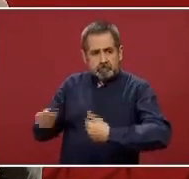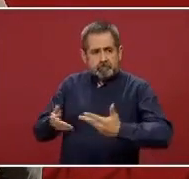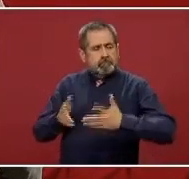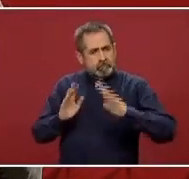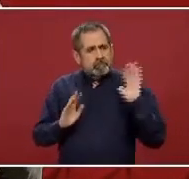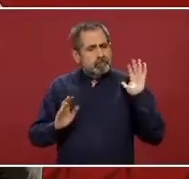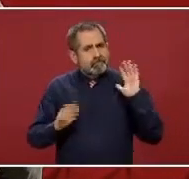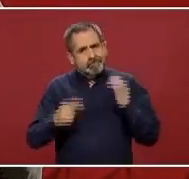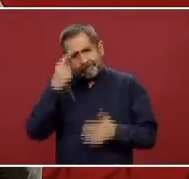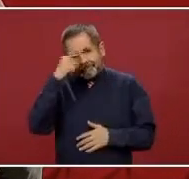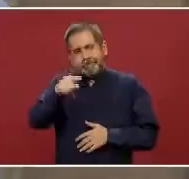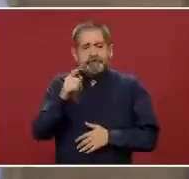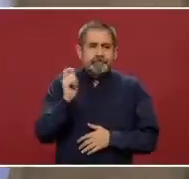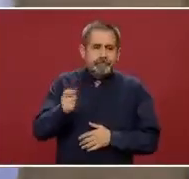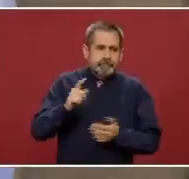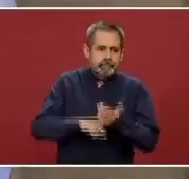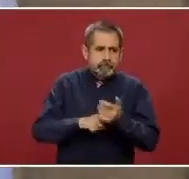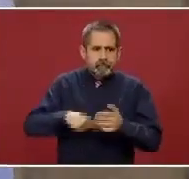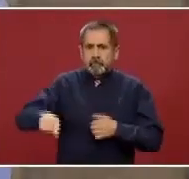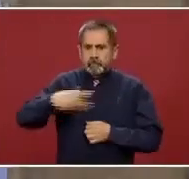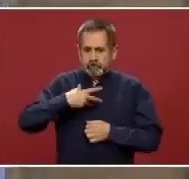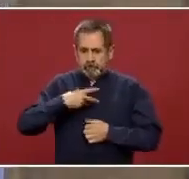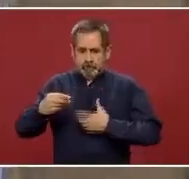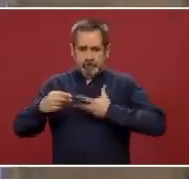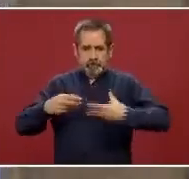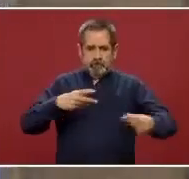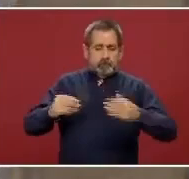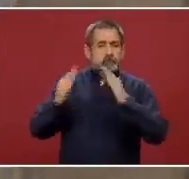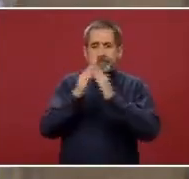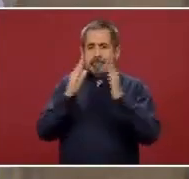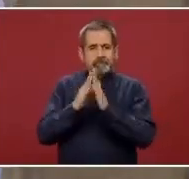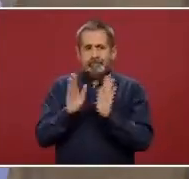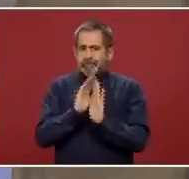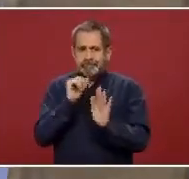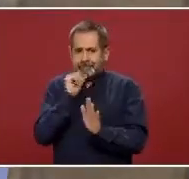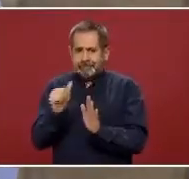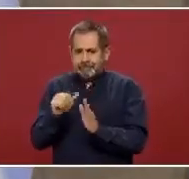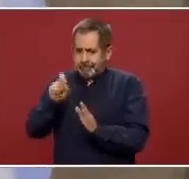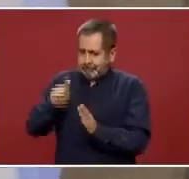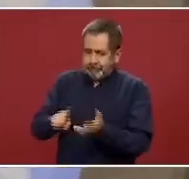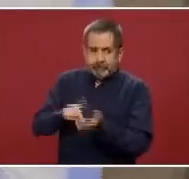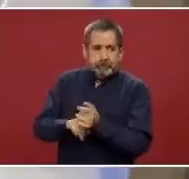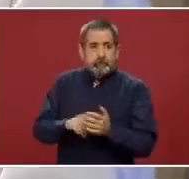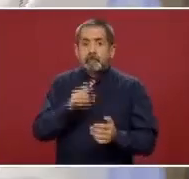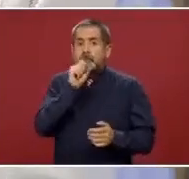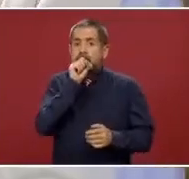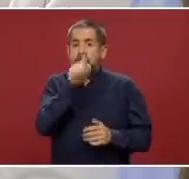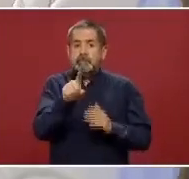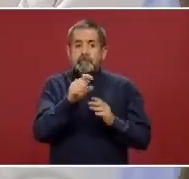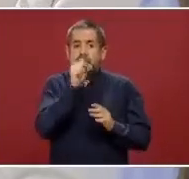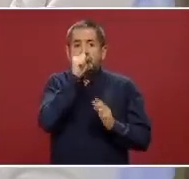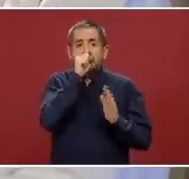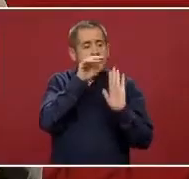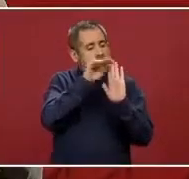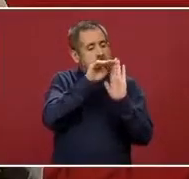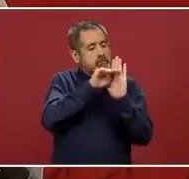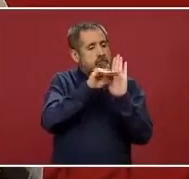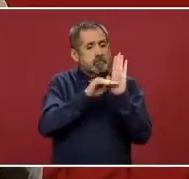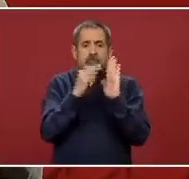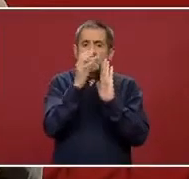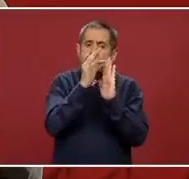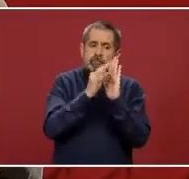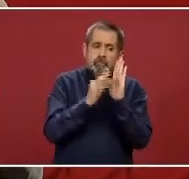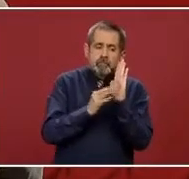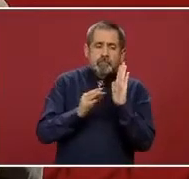también previniendo el contagio intradomiciliario. También va un instructivo muy claro sobre